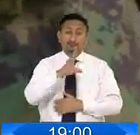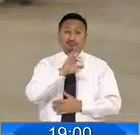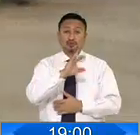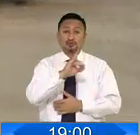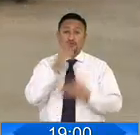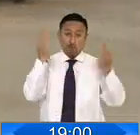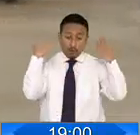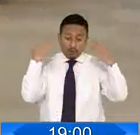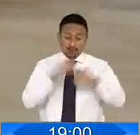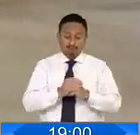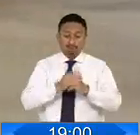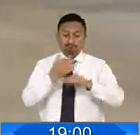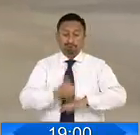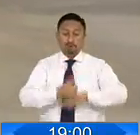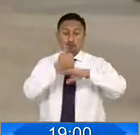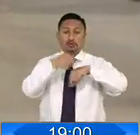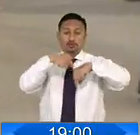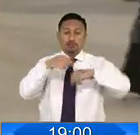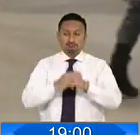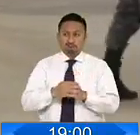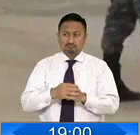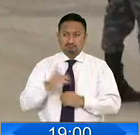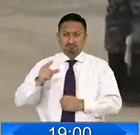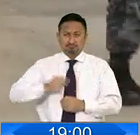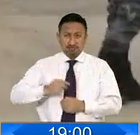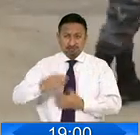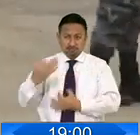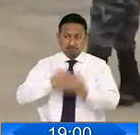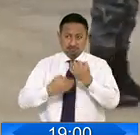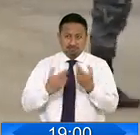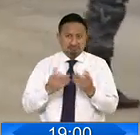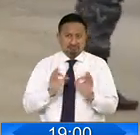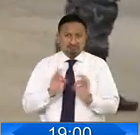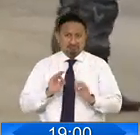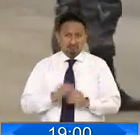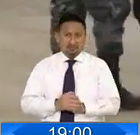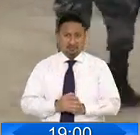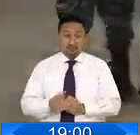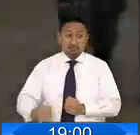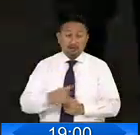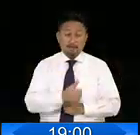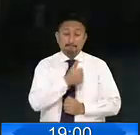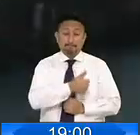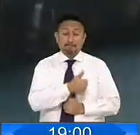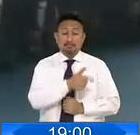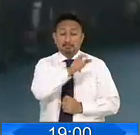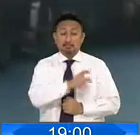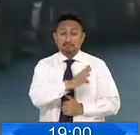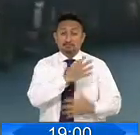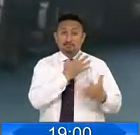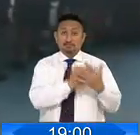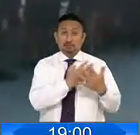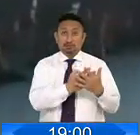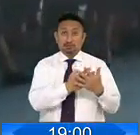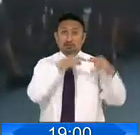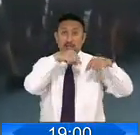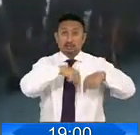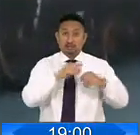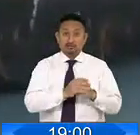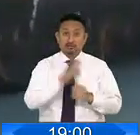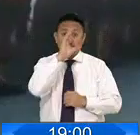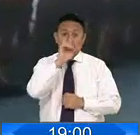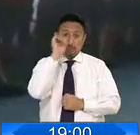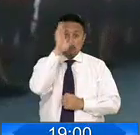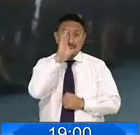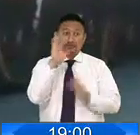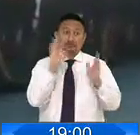Guayaquil, con autoridades que no aportaban detalles claros a la comunidad, permitiendo que sean los mismos privados de libertad quienes publiquen